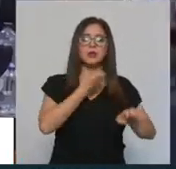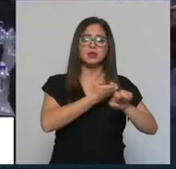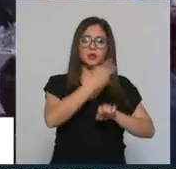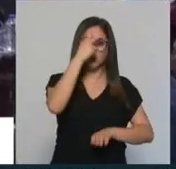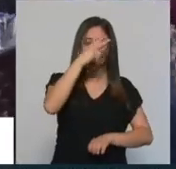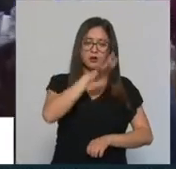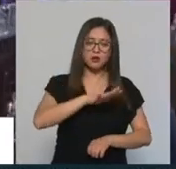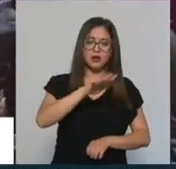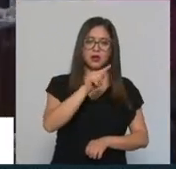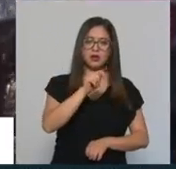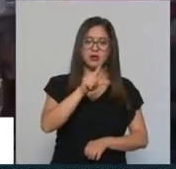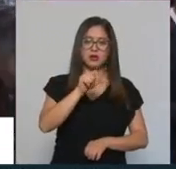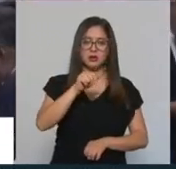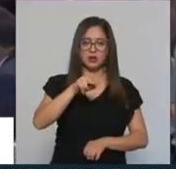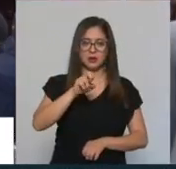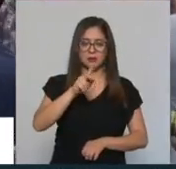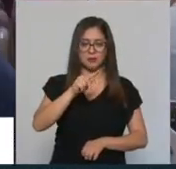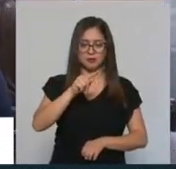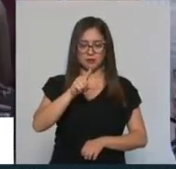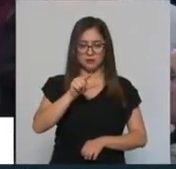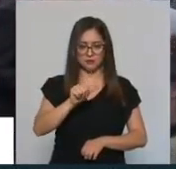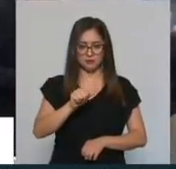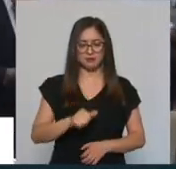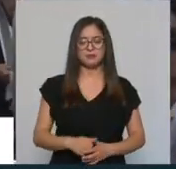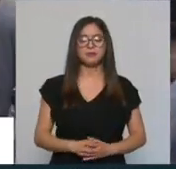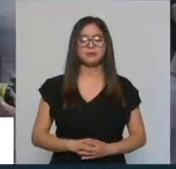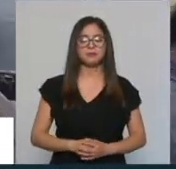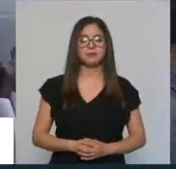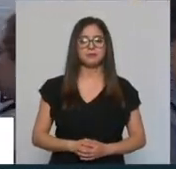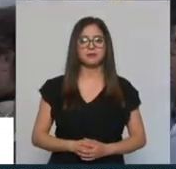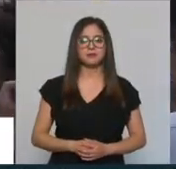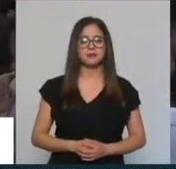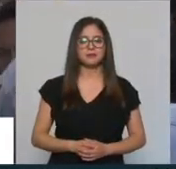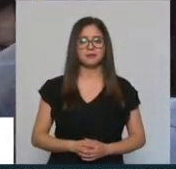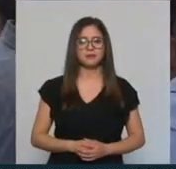Tlalnepantla. Con imágenes de Liber Rodríguez, Eric Pinto, 21 Noticias.